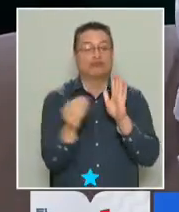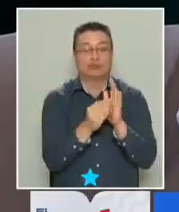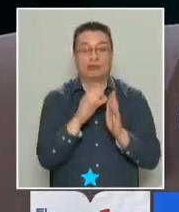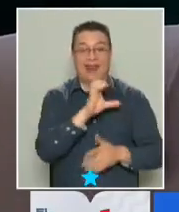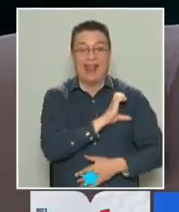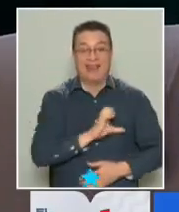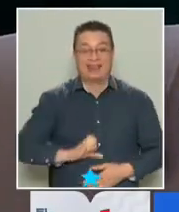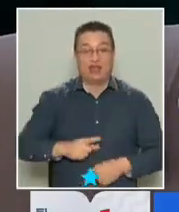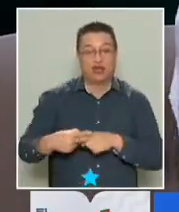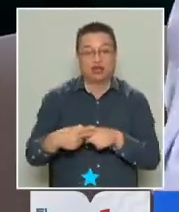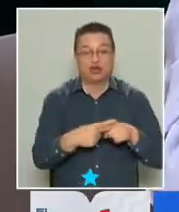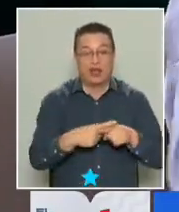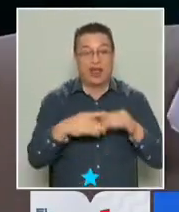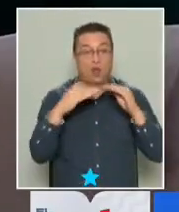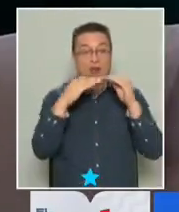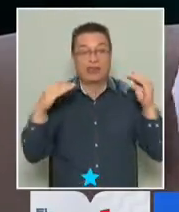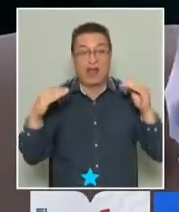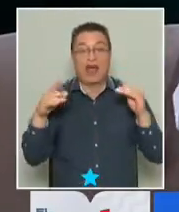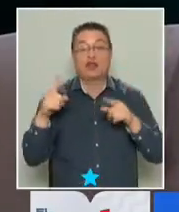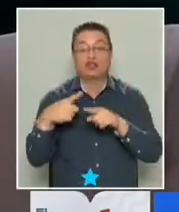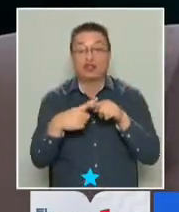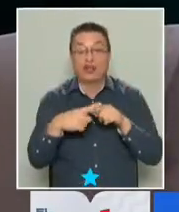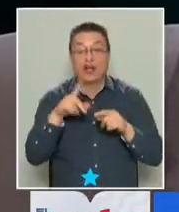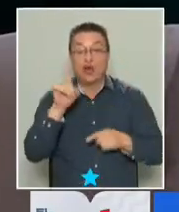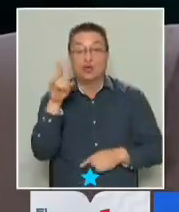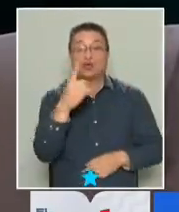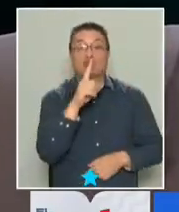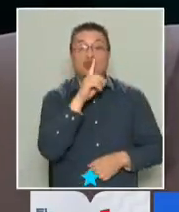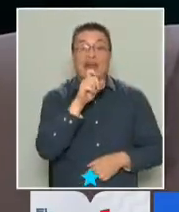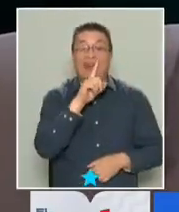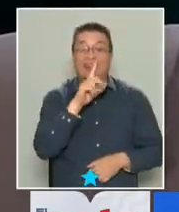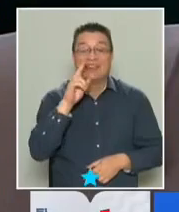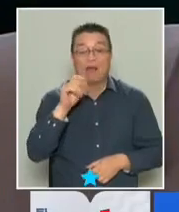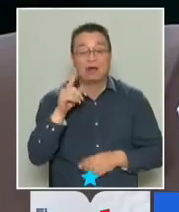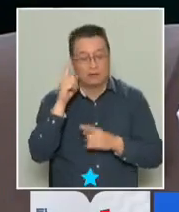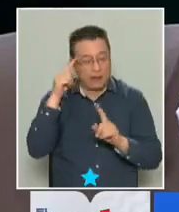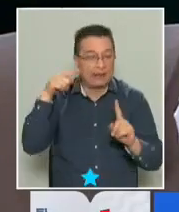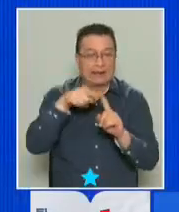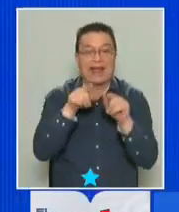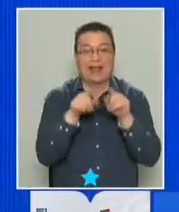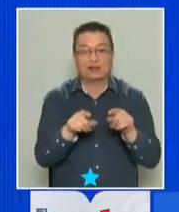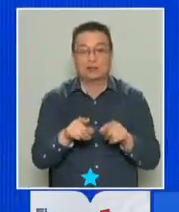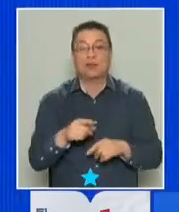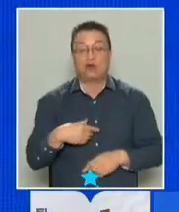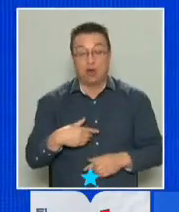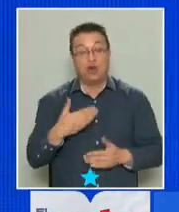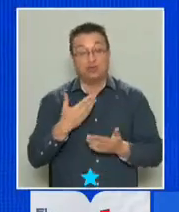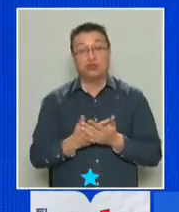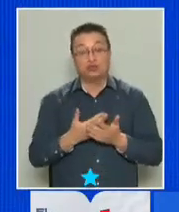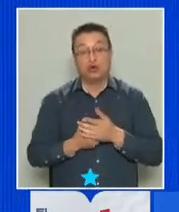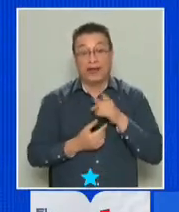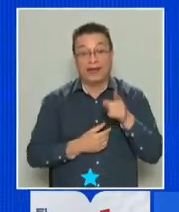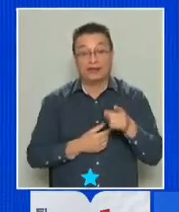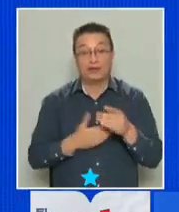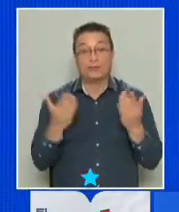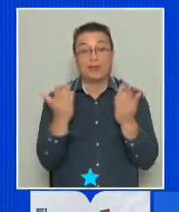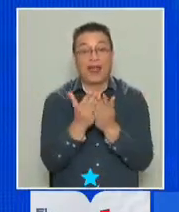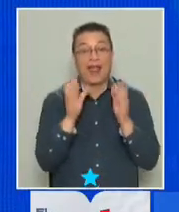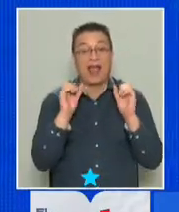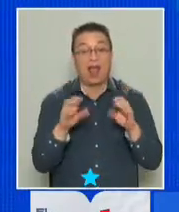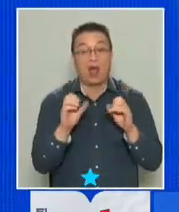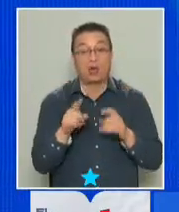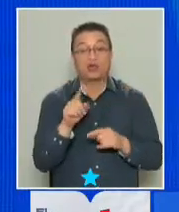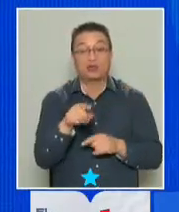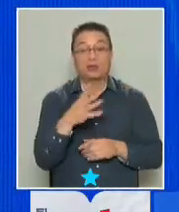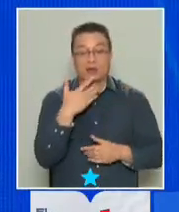estado social con igualdad sustancial o sustantiva va encaminándose hacia ella aprovecha se pasea y hablemos de educación miriam con lo